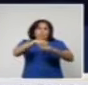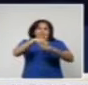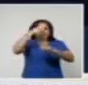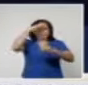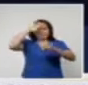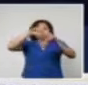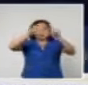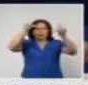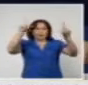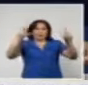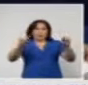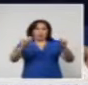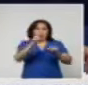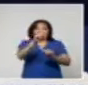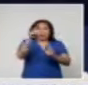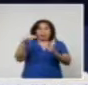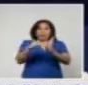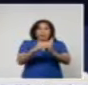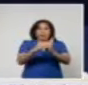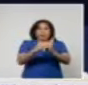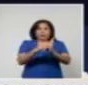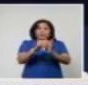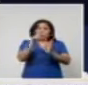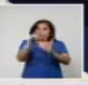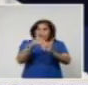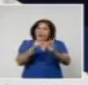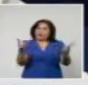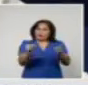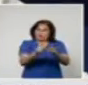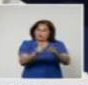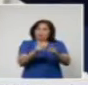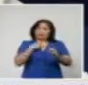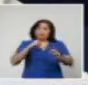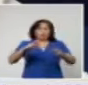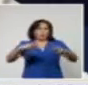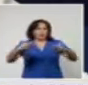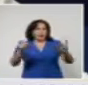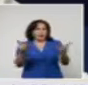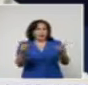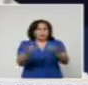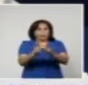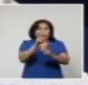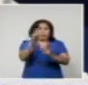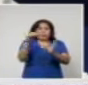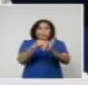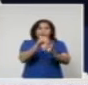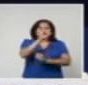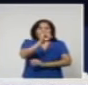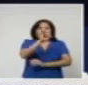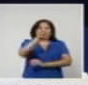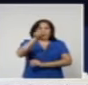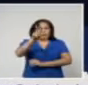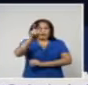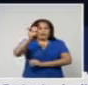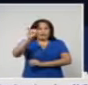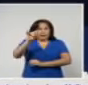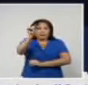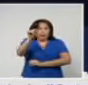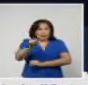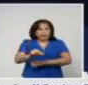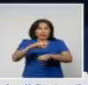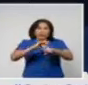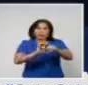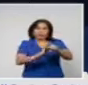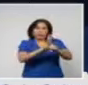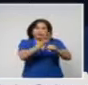De los 2.000, resumiendo, de los 2.726 pacientes diagnosticados en